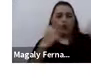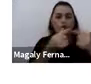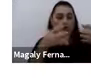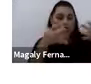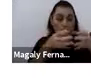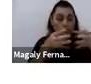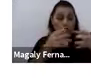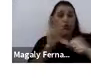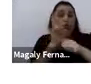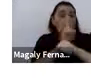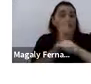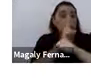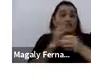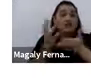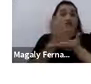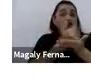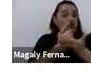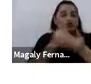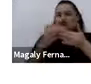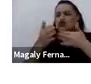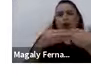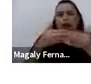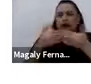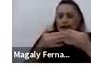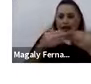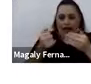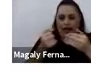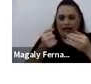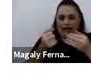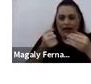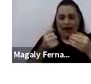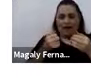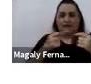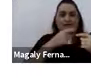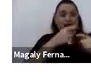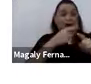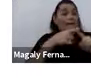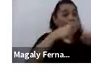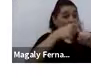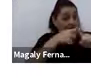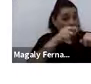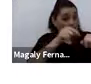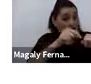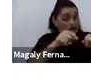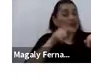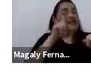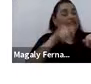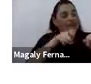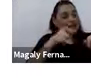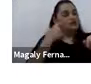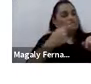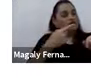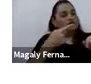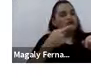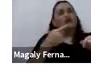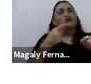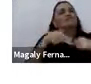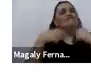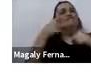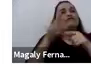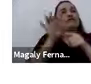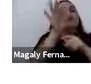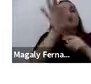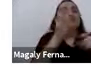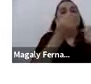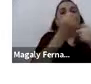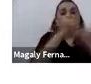que usa recursos de lo que sea por encima de la media, estaremos corriendo detrás de un imposible. Hay quien dice